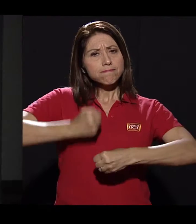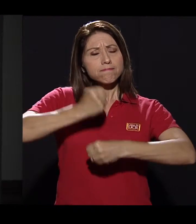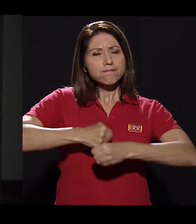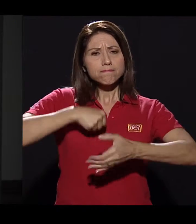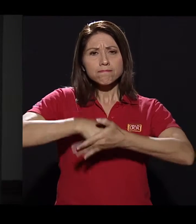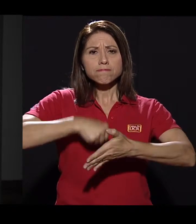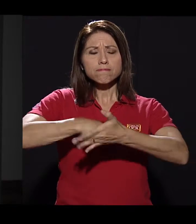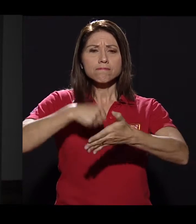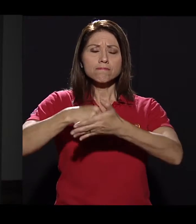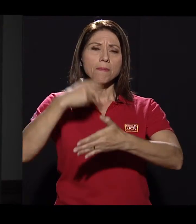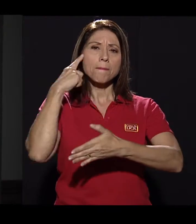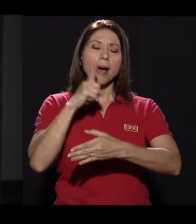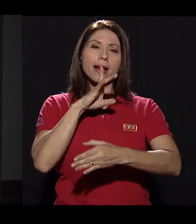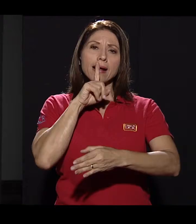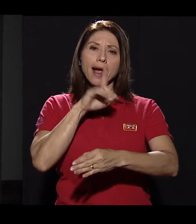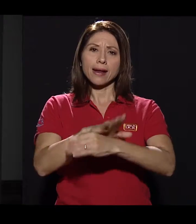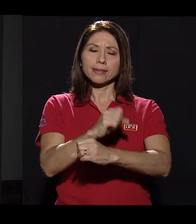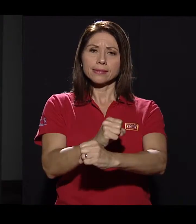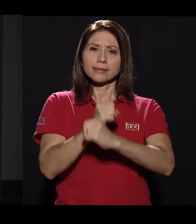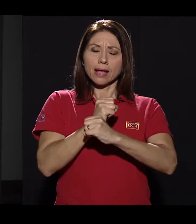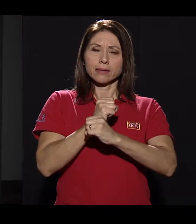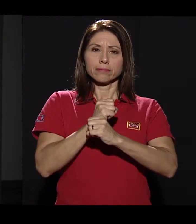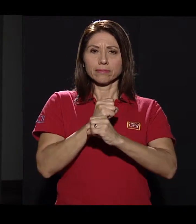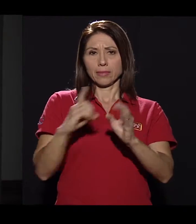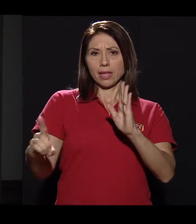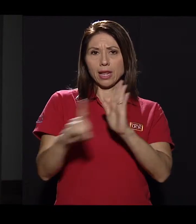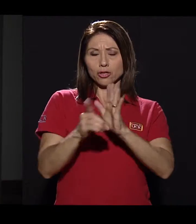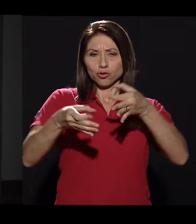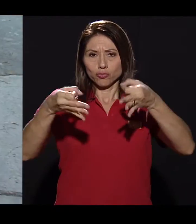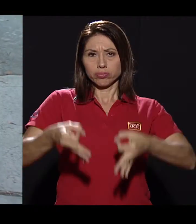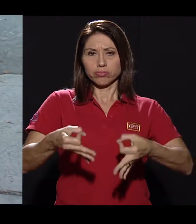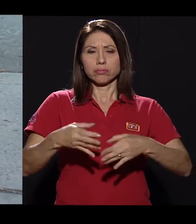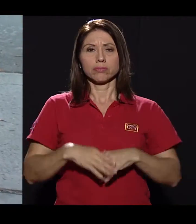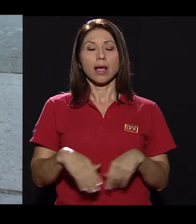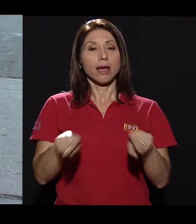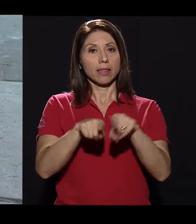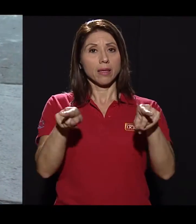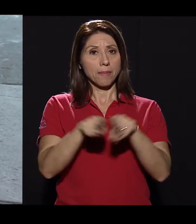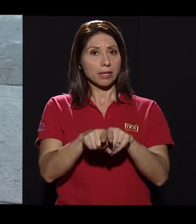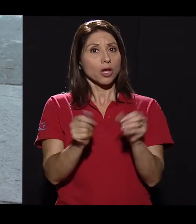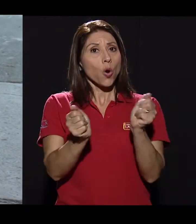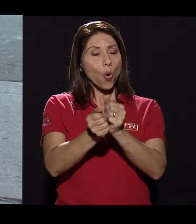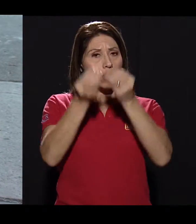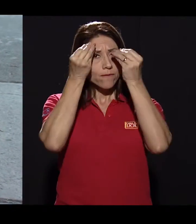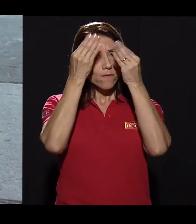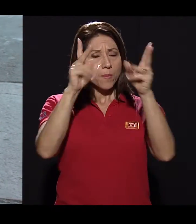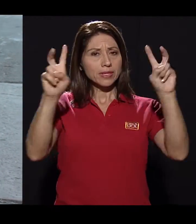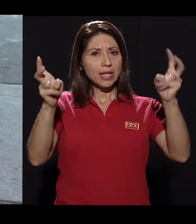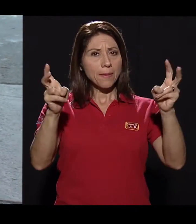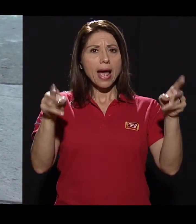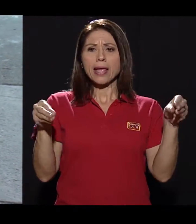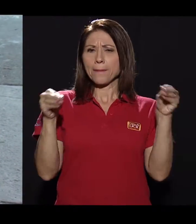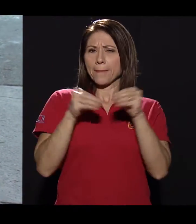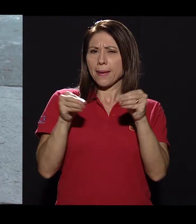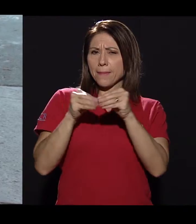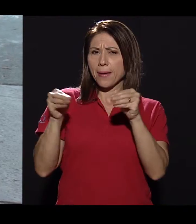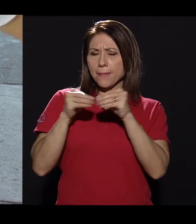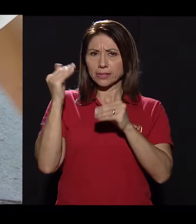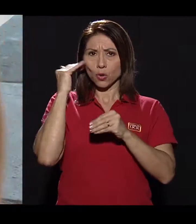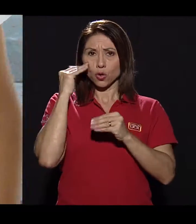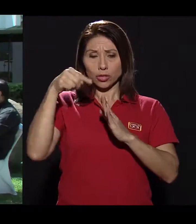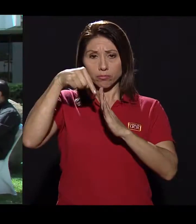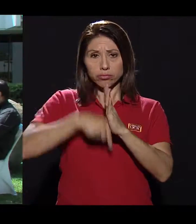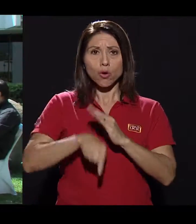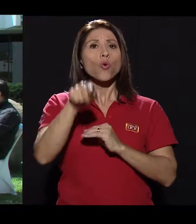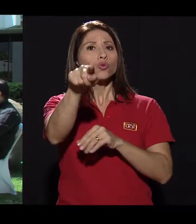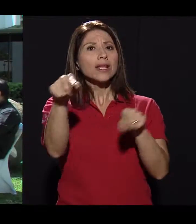trabajan arduamente para garantizar el cumplimiento de sus derechos. Además, al informarse sobre el tema y conocer cada vez más,